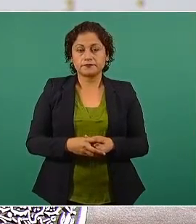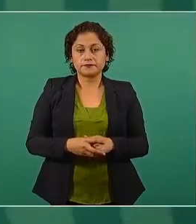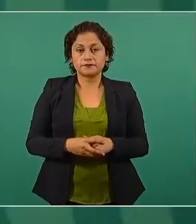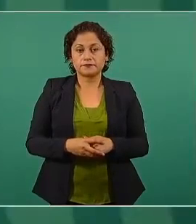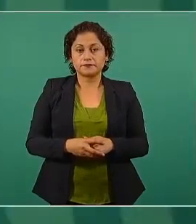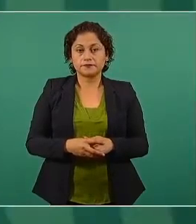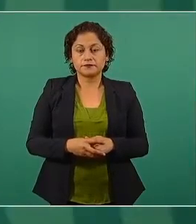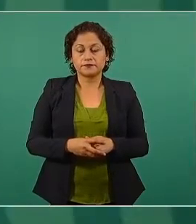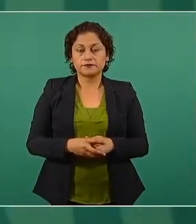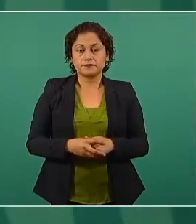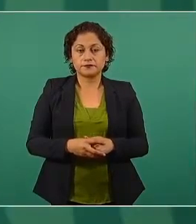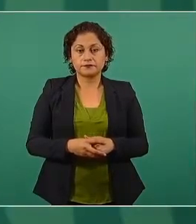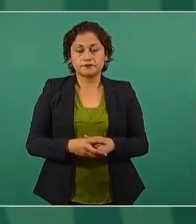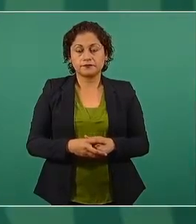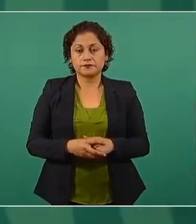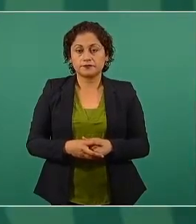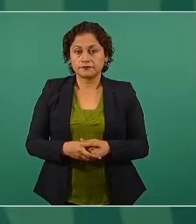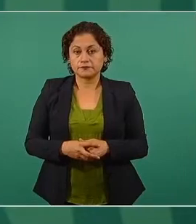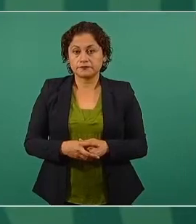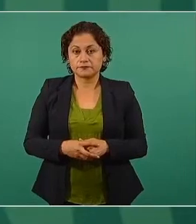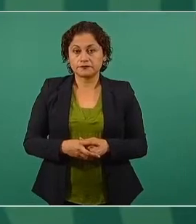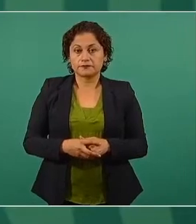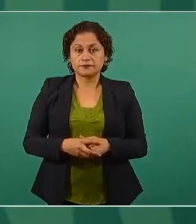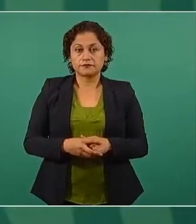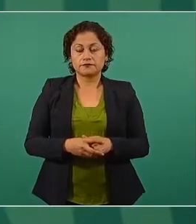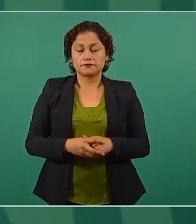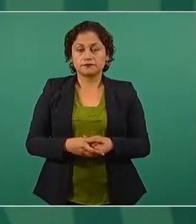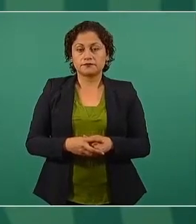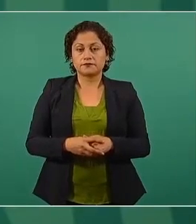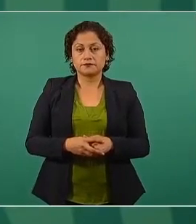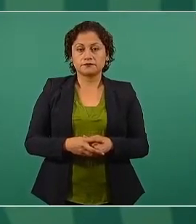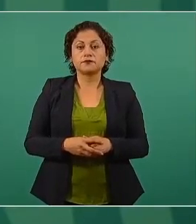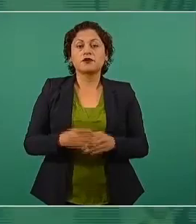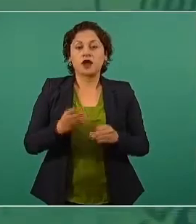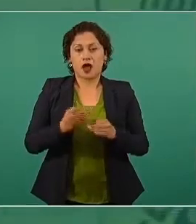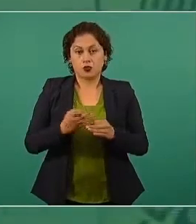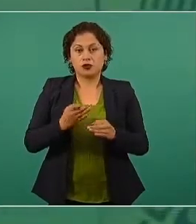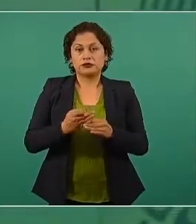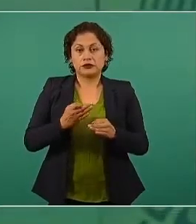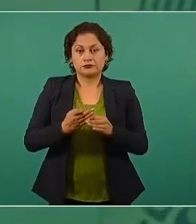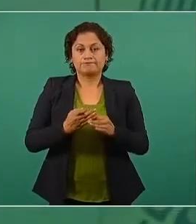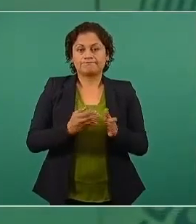no manchen el nombre de México,